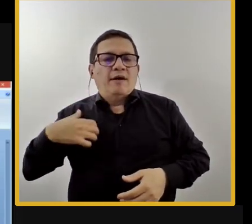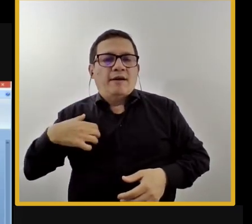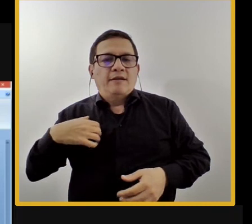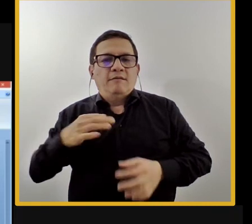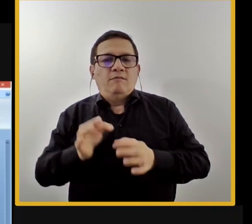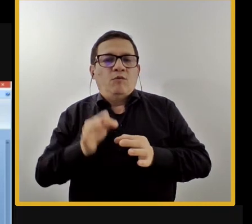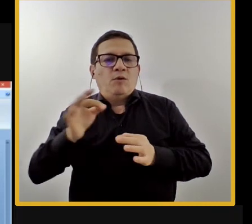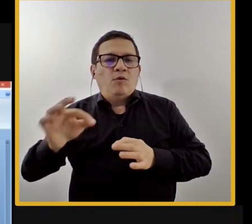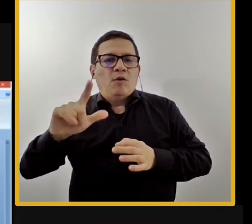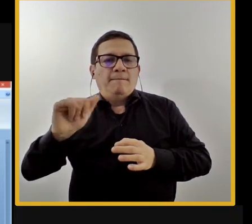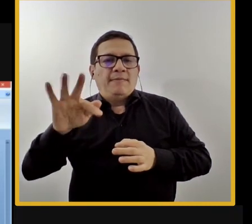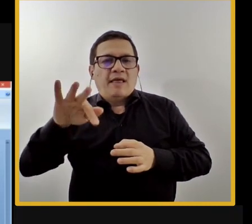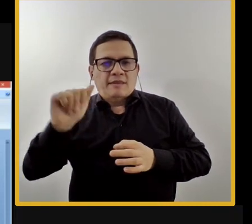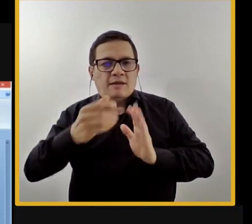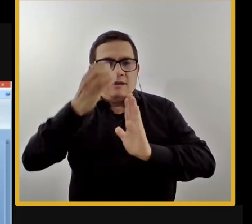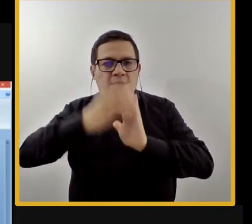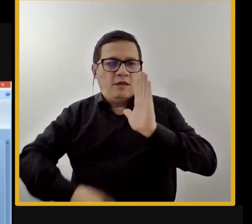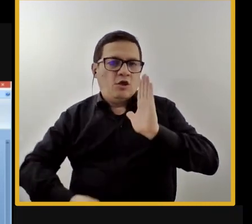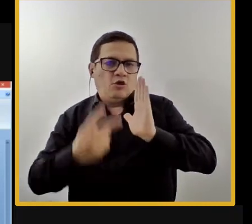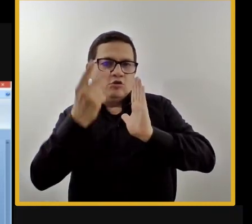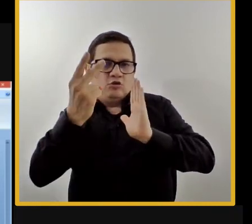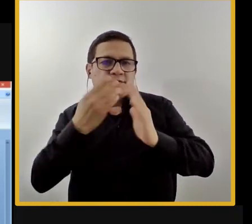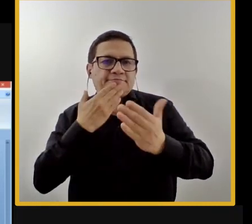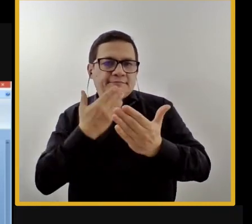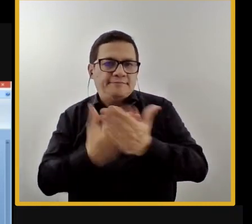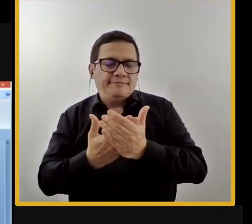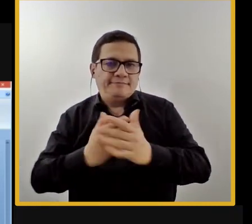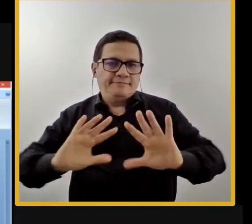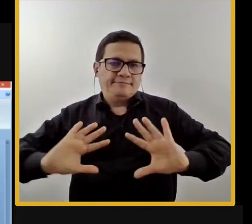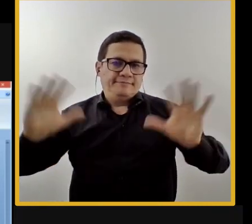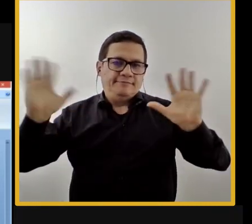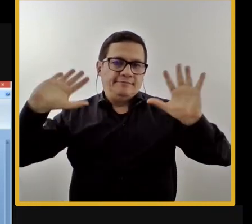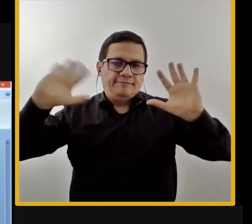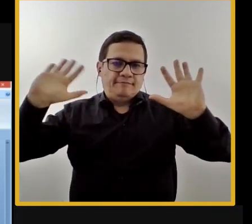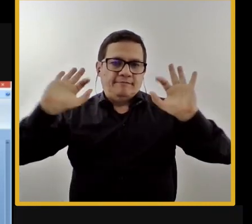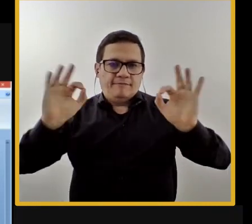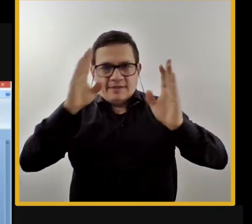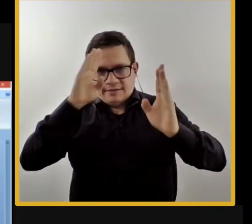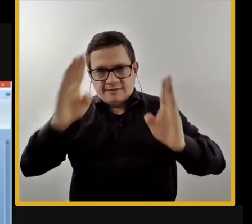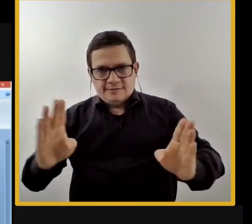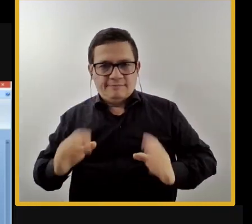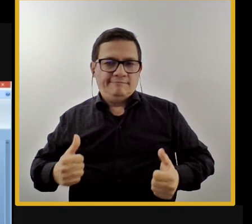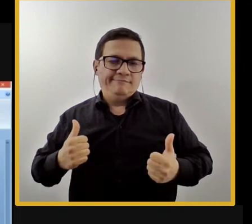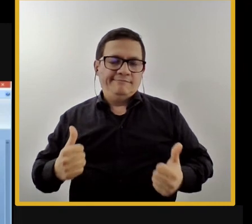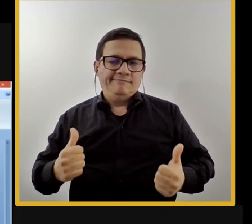capítulo 2. Muchas gracias, estimados estudiantes, por su escucha.